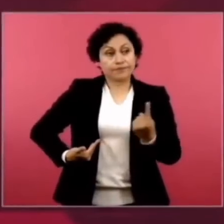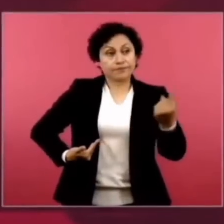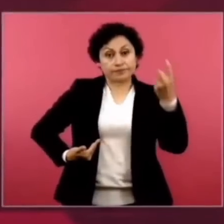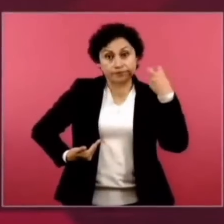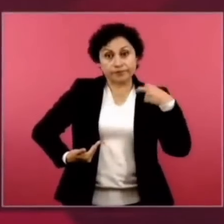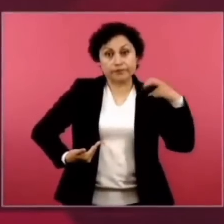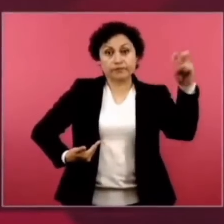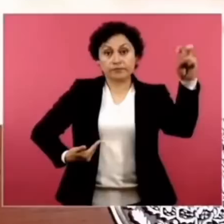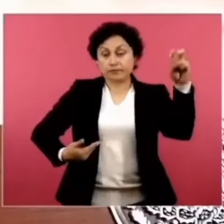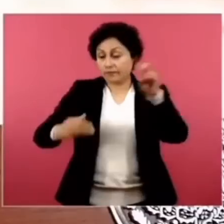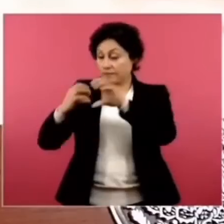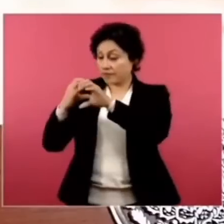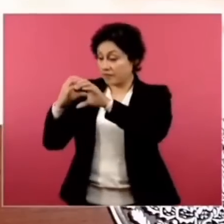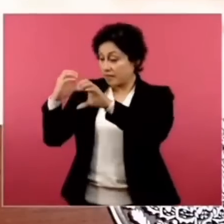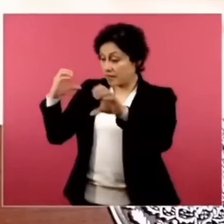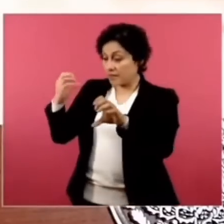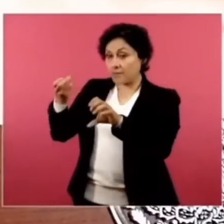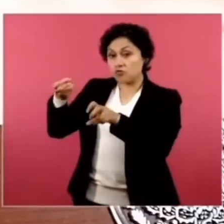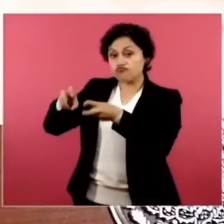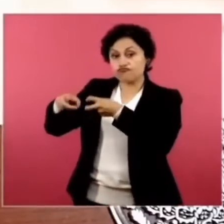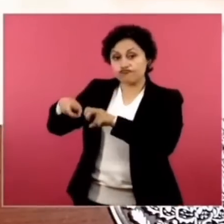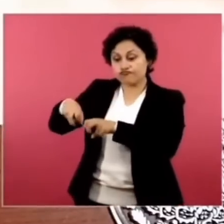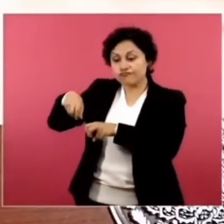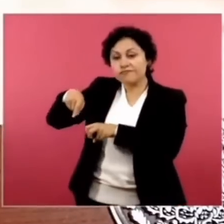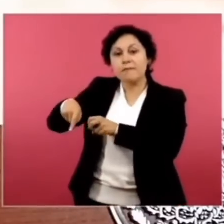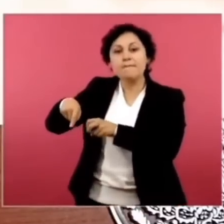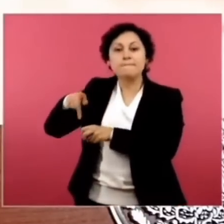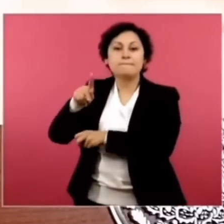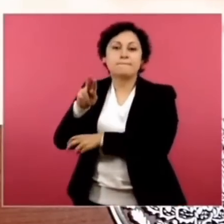como se llamaba